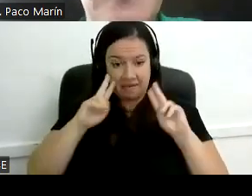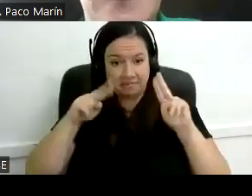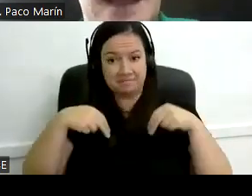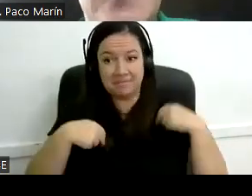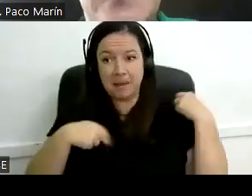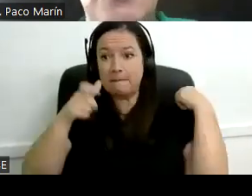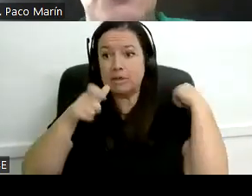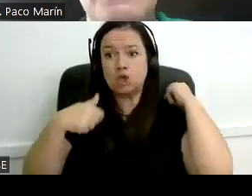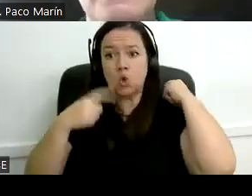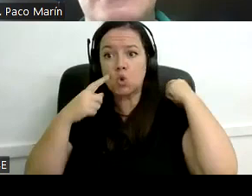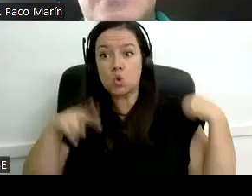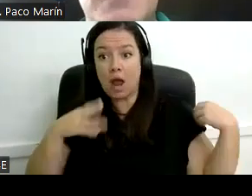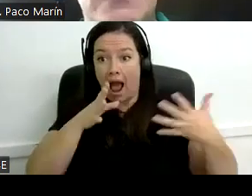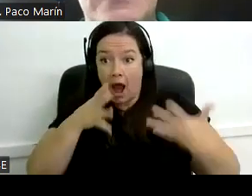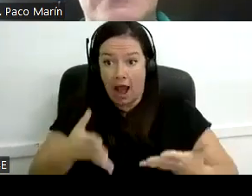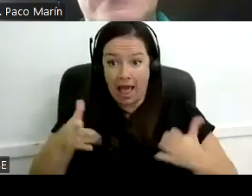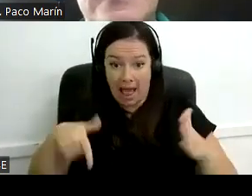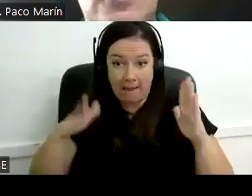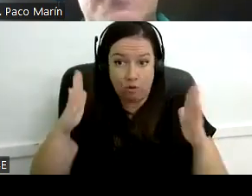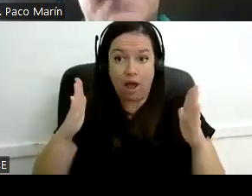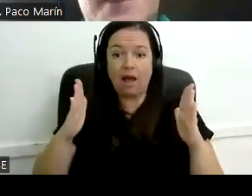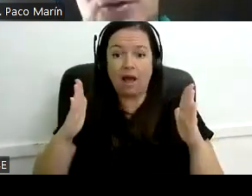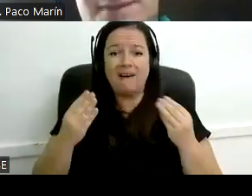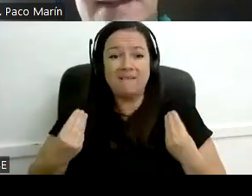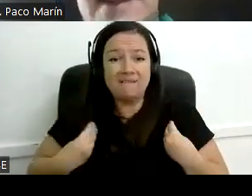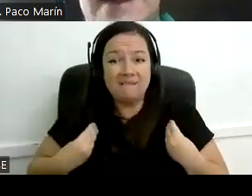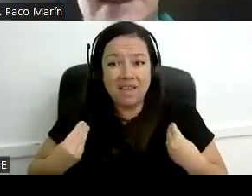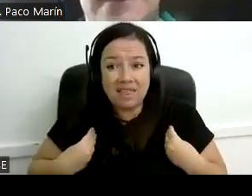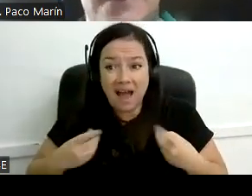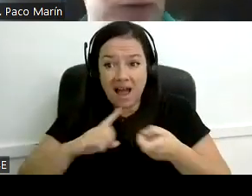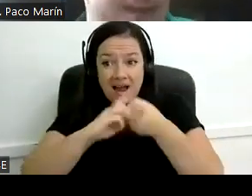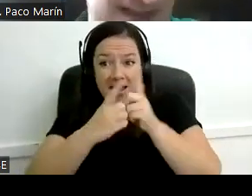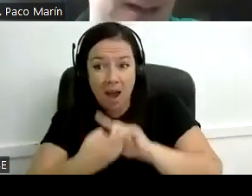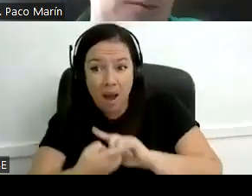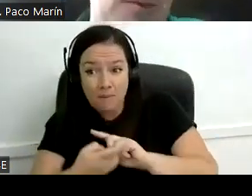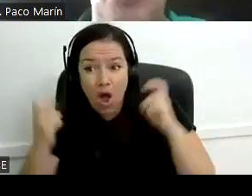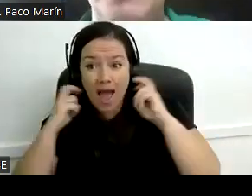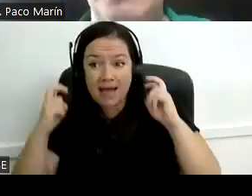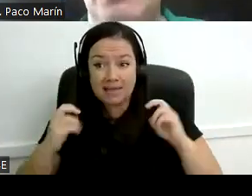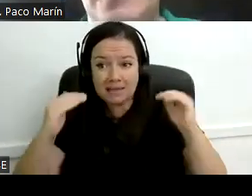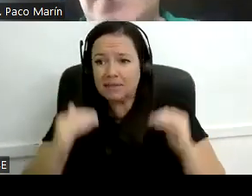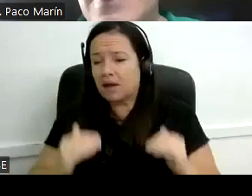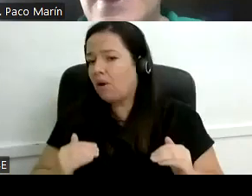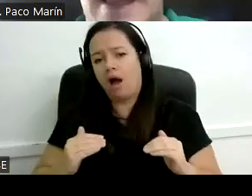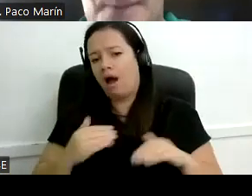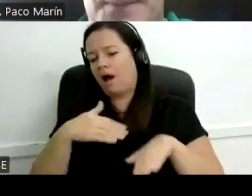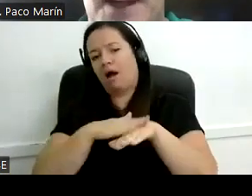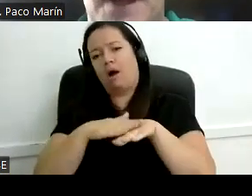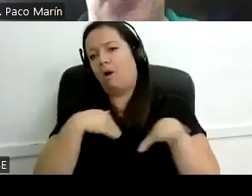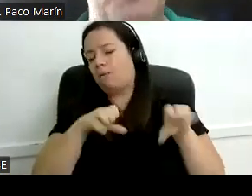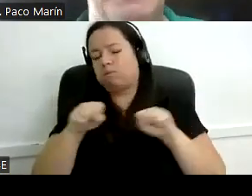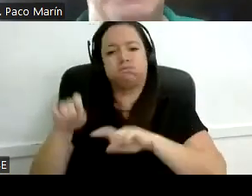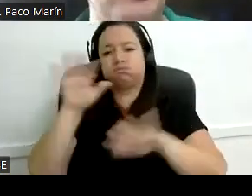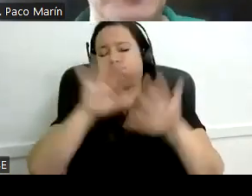nadie se plantea a día de hoy cambiar el estilo de vida para dormir, cuando debería ser, como hemos comentado antes, el